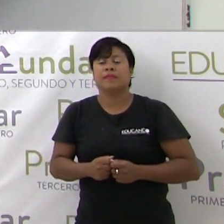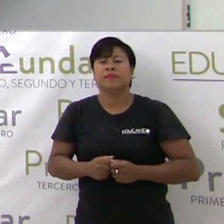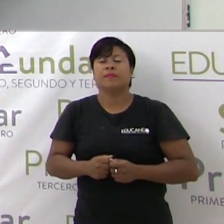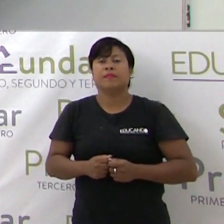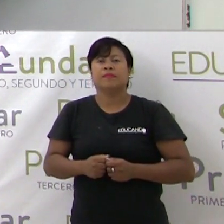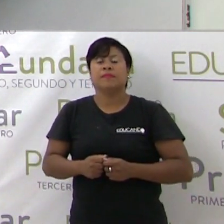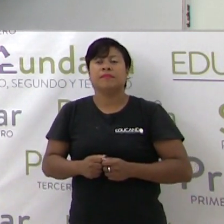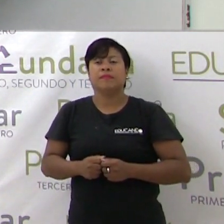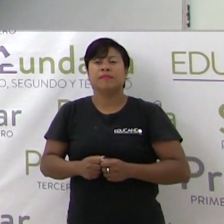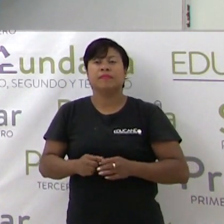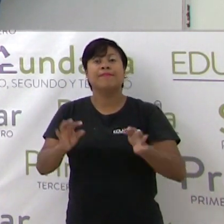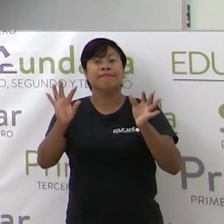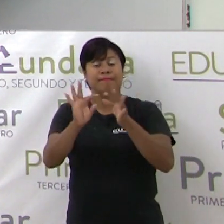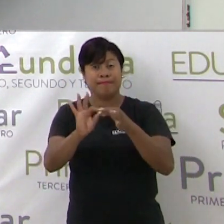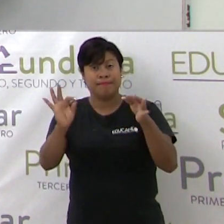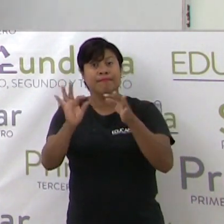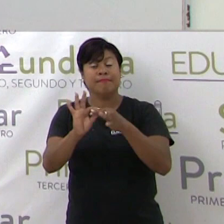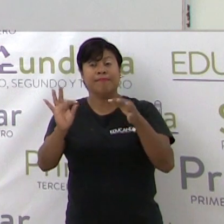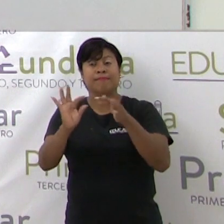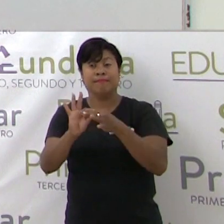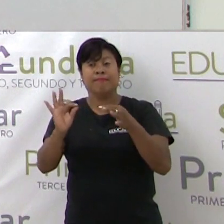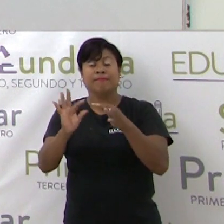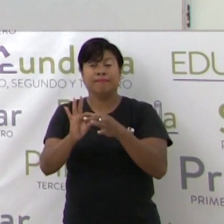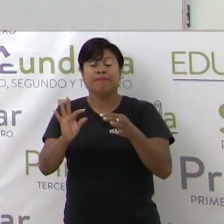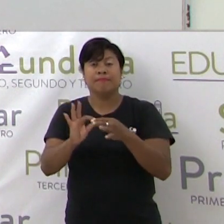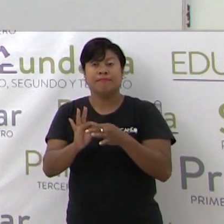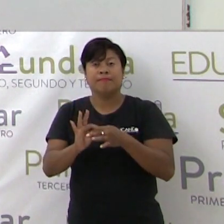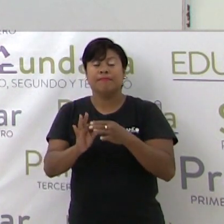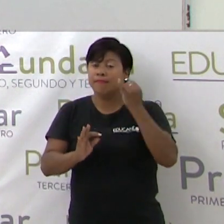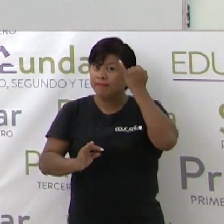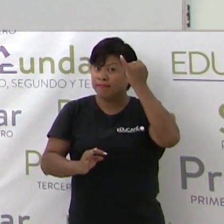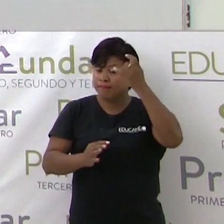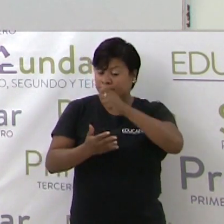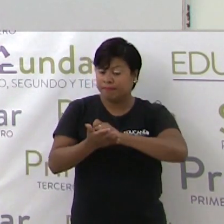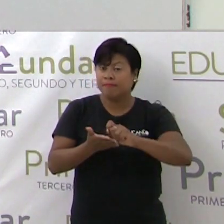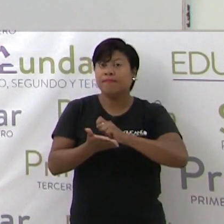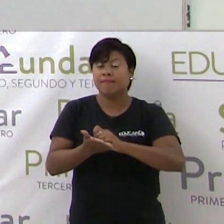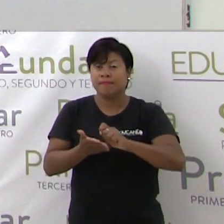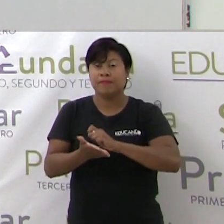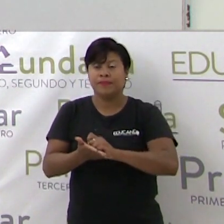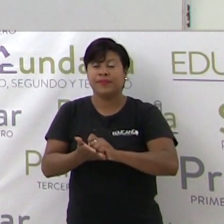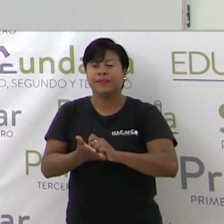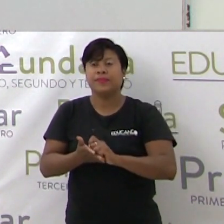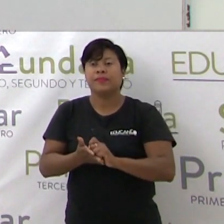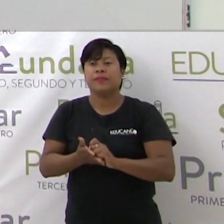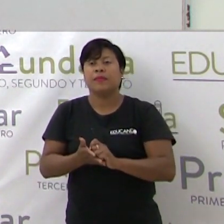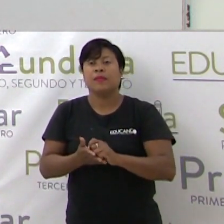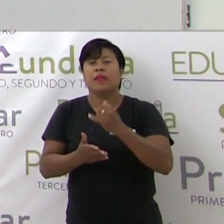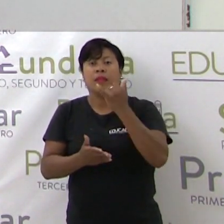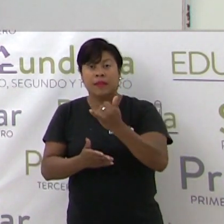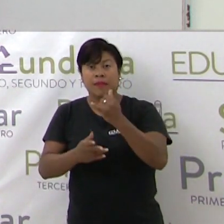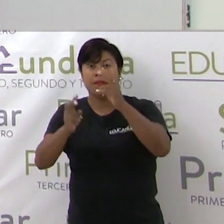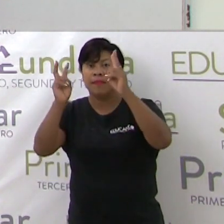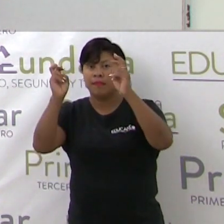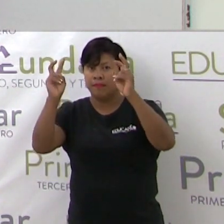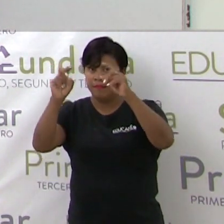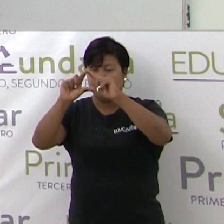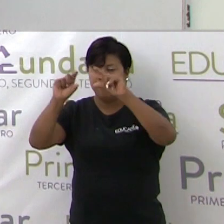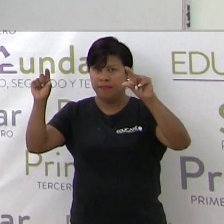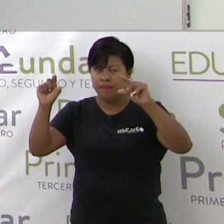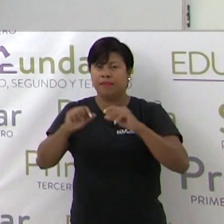hablar de el autor y el título.